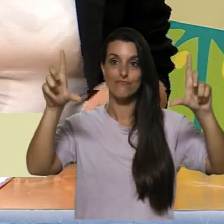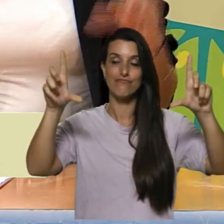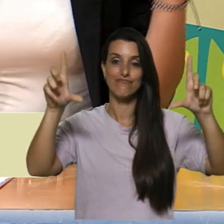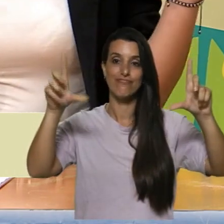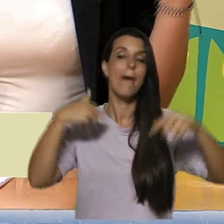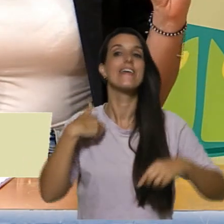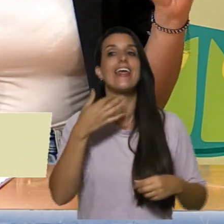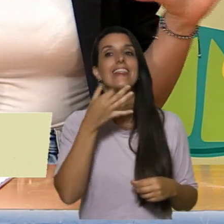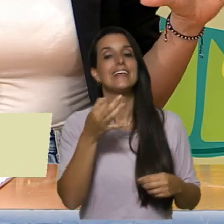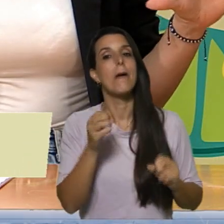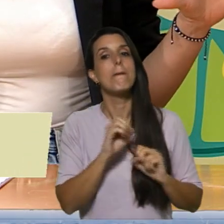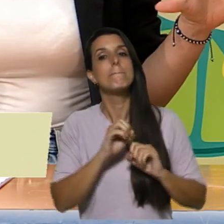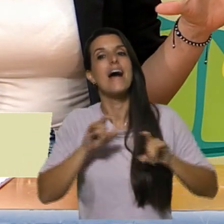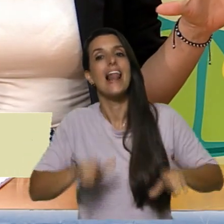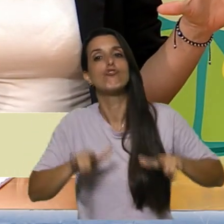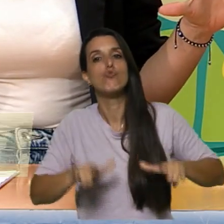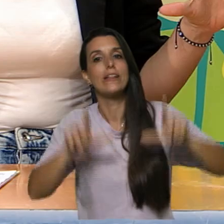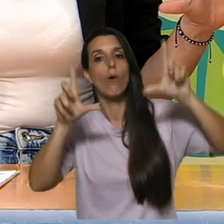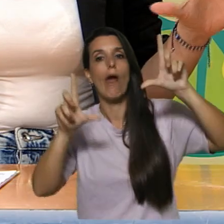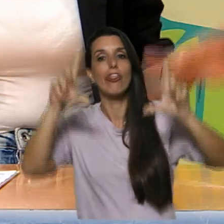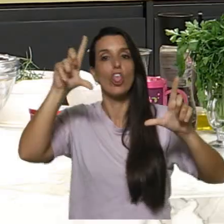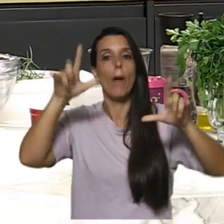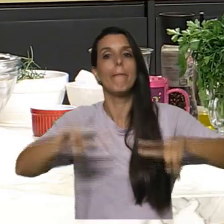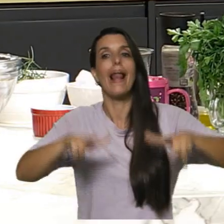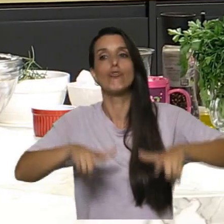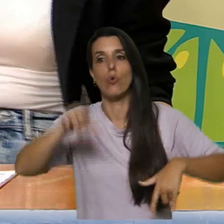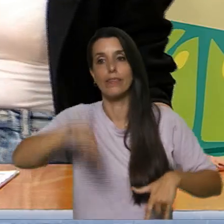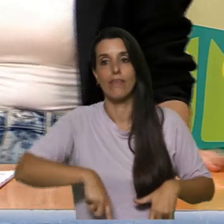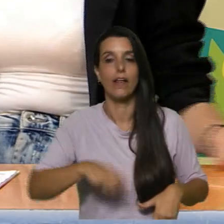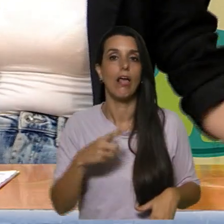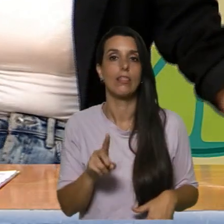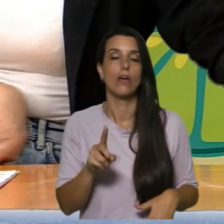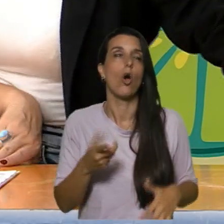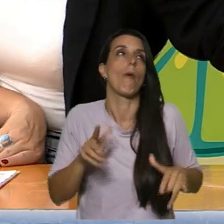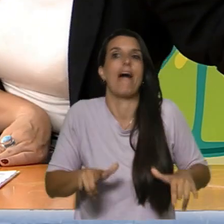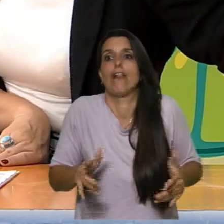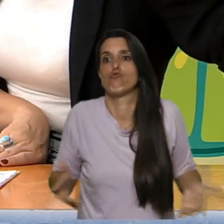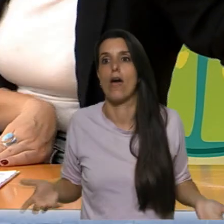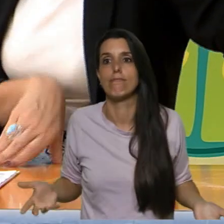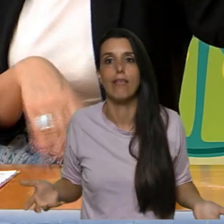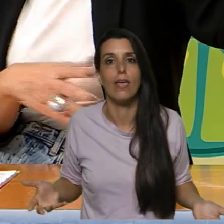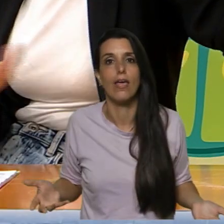Lo que me pasa es que dicen que es de mala suerte tener cuadros torcidos. Ah. Entonces ahí mala voy a ayudar.